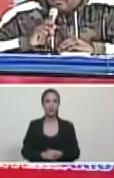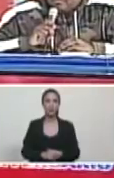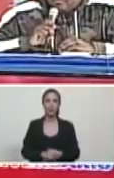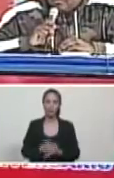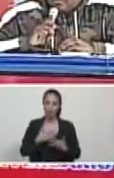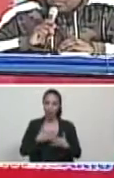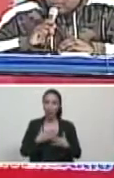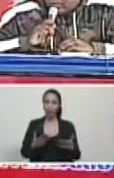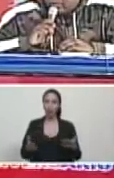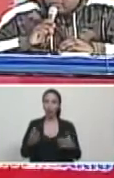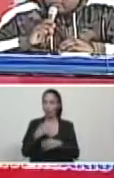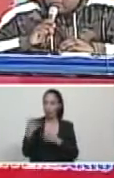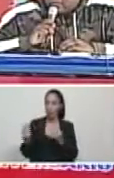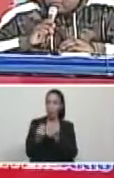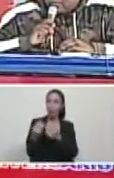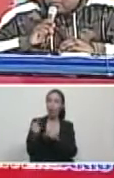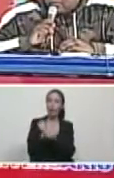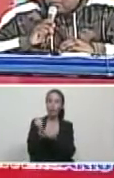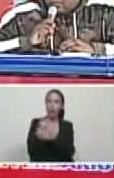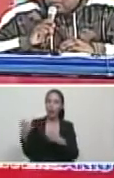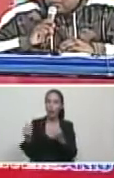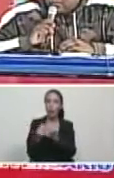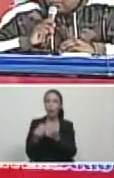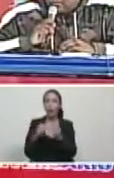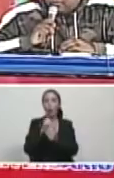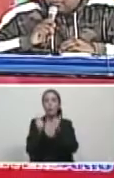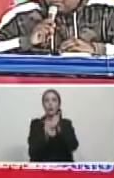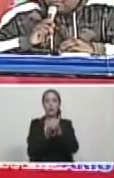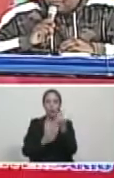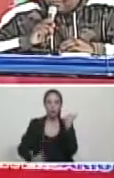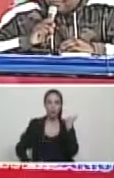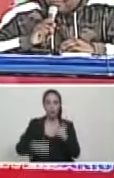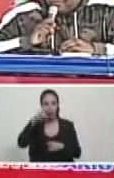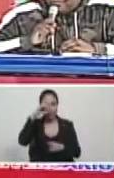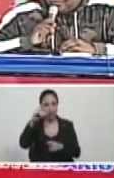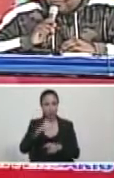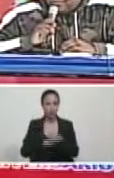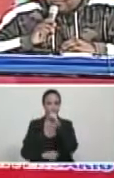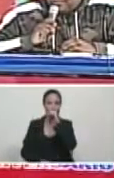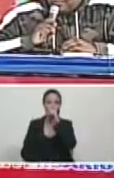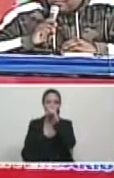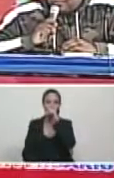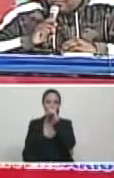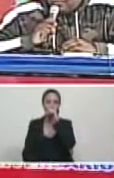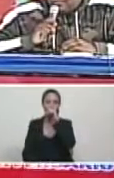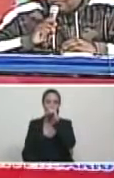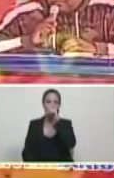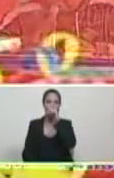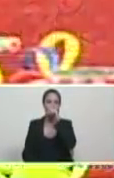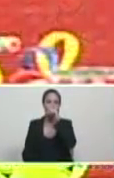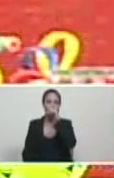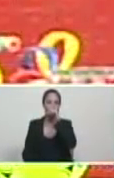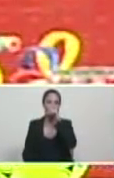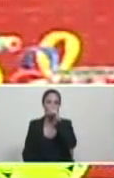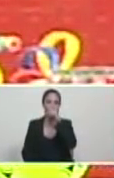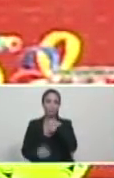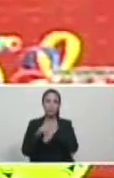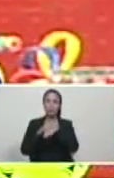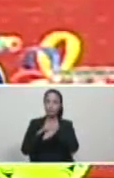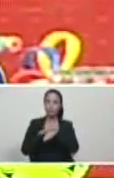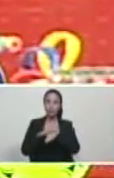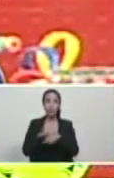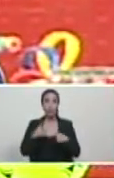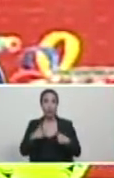garantizas junto a la madrina. Seguro. Garantiza, pronto yo quiero instalar y participar en la